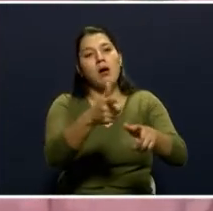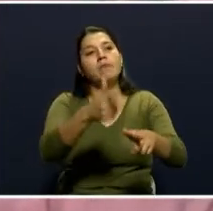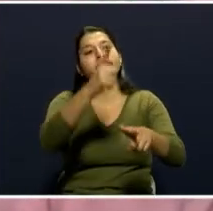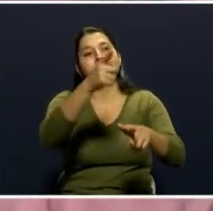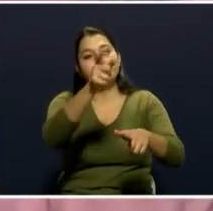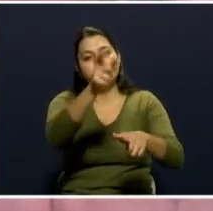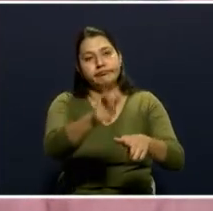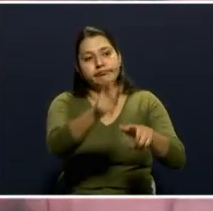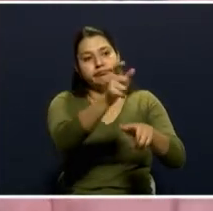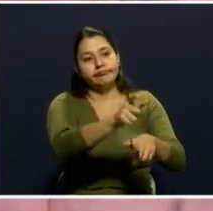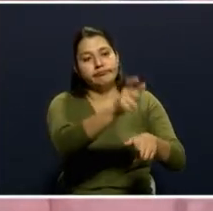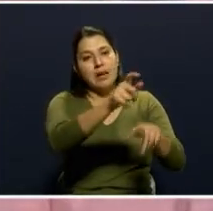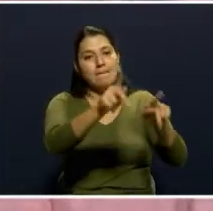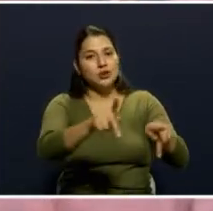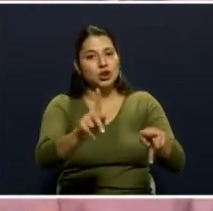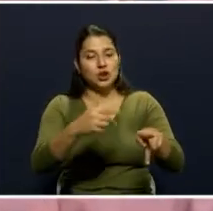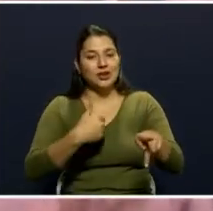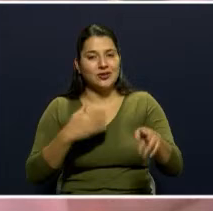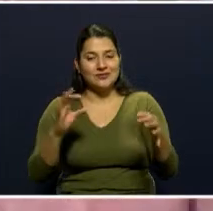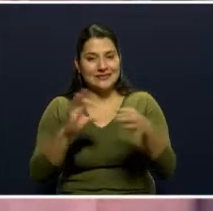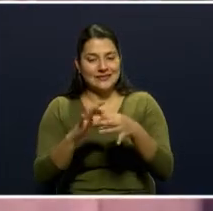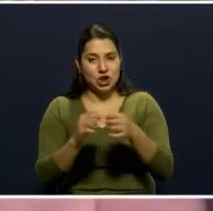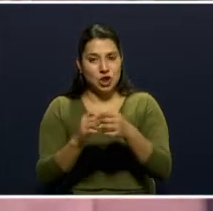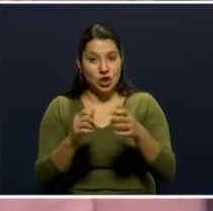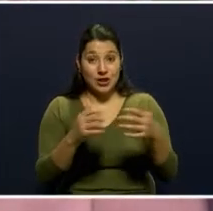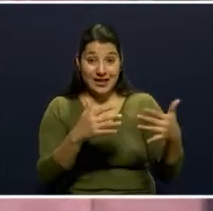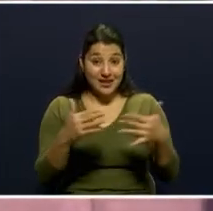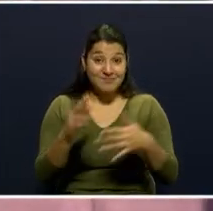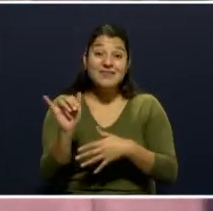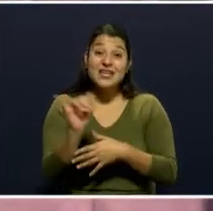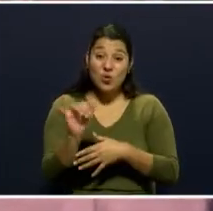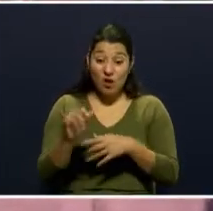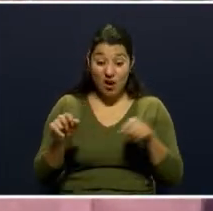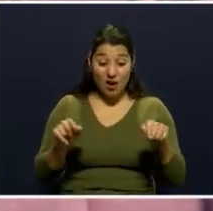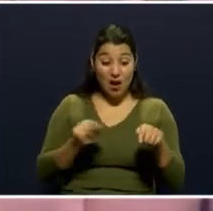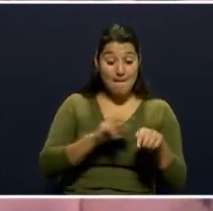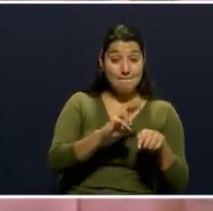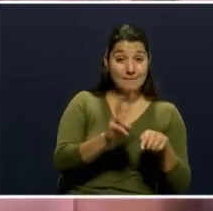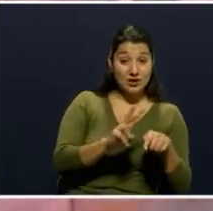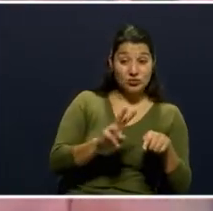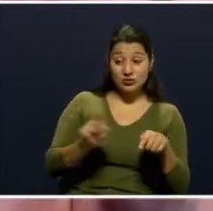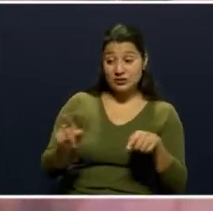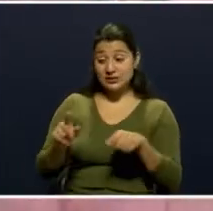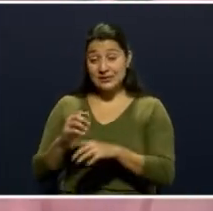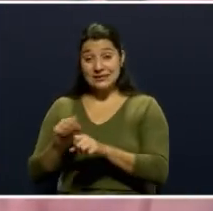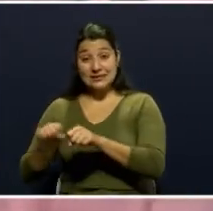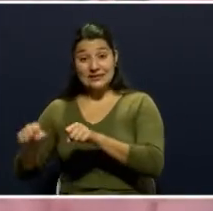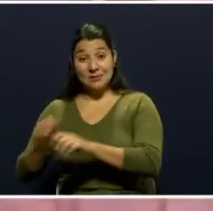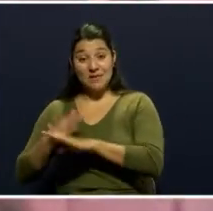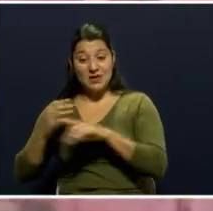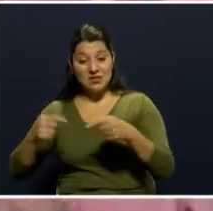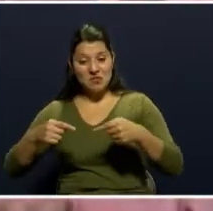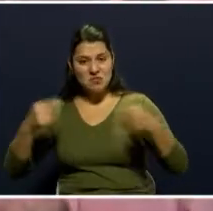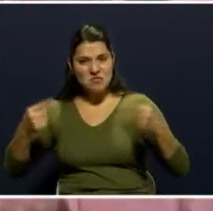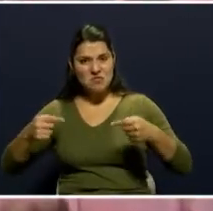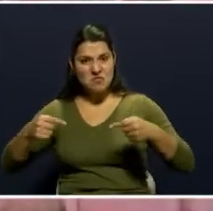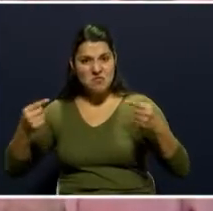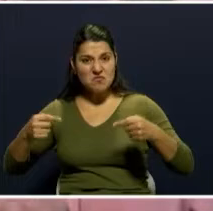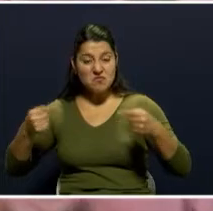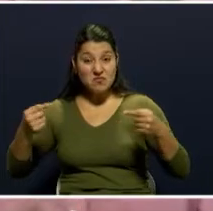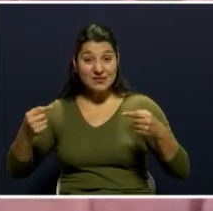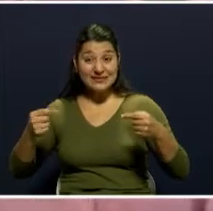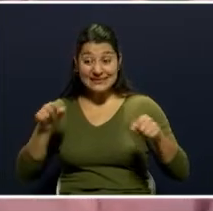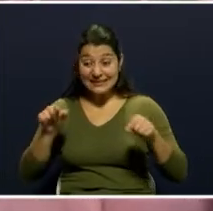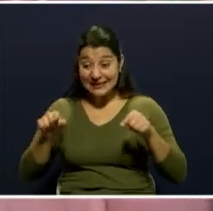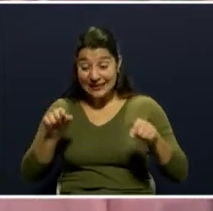H2, del que hablaba Osvaldo al puro inicio de esta entrevista, tiene un gen que expresa esta proteína y